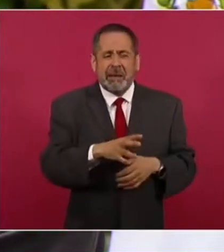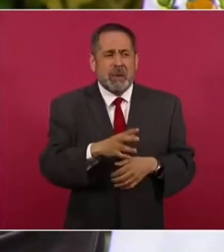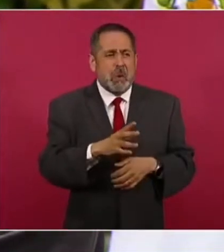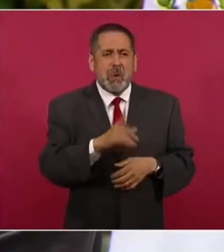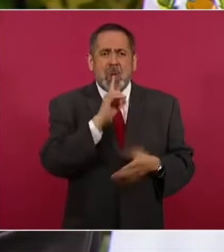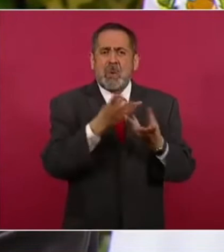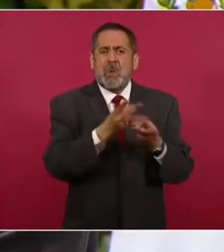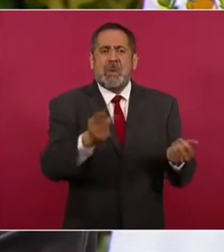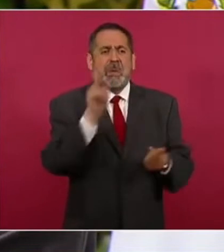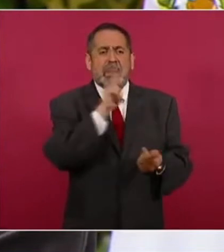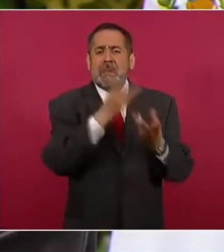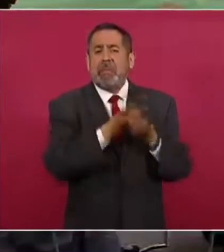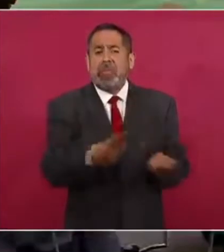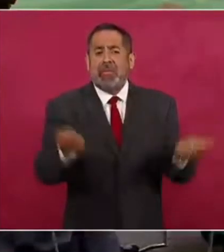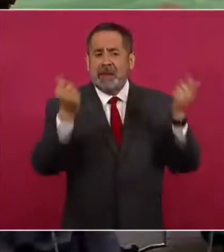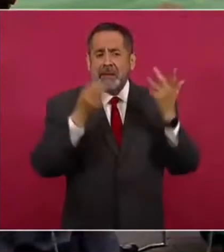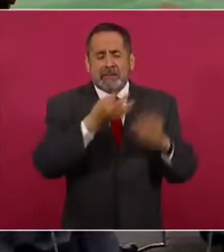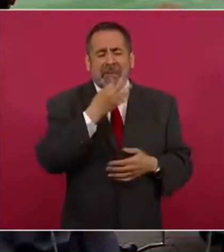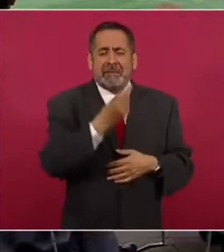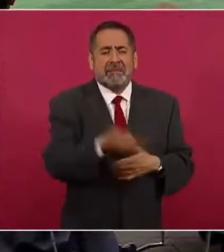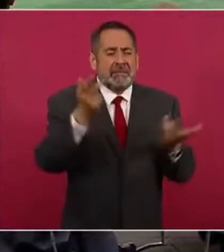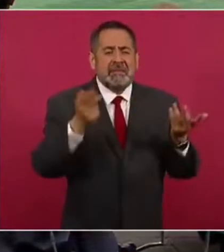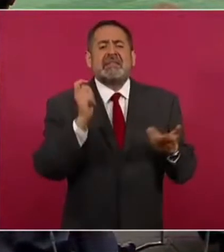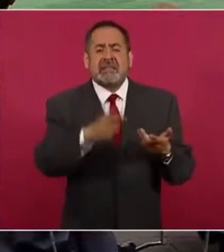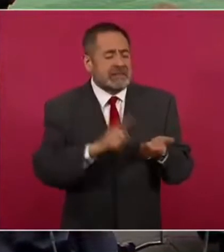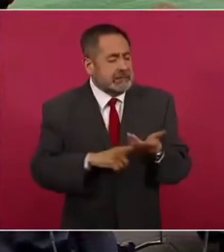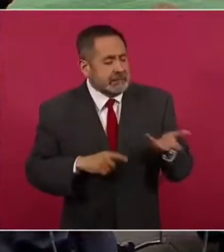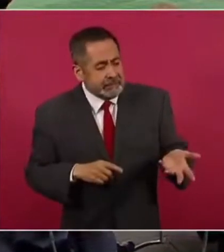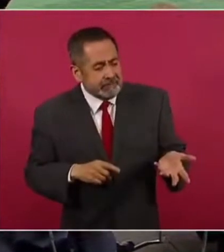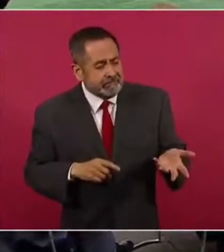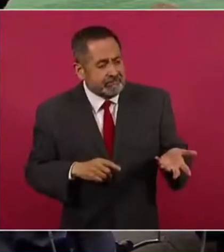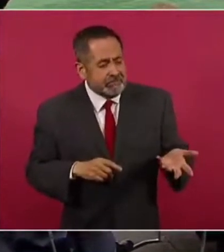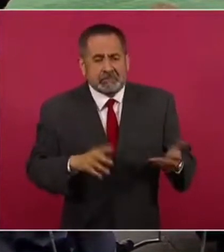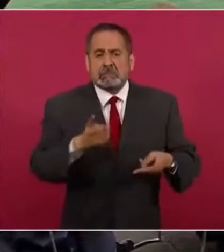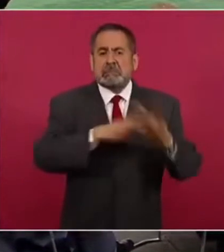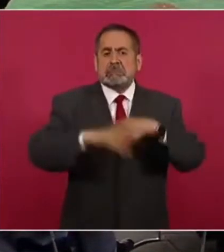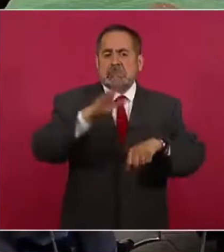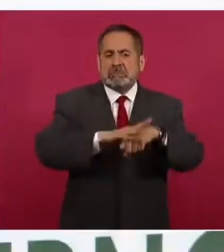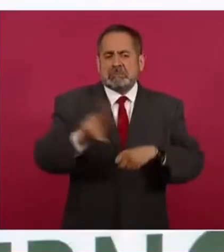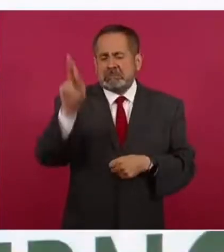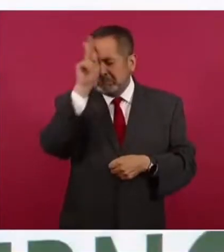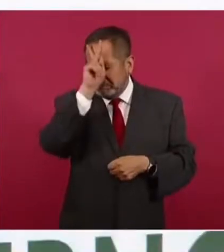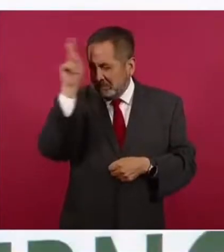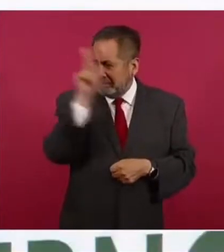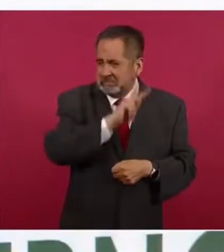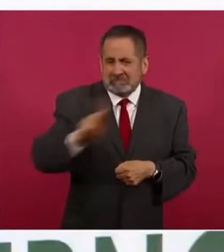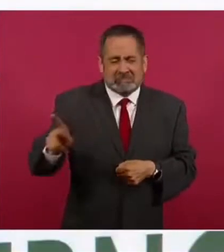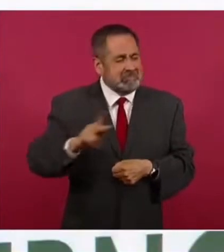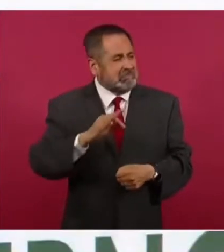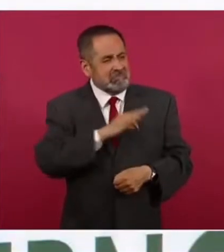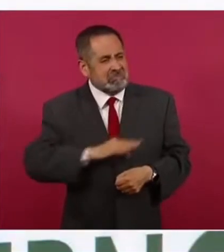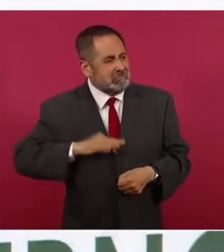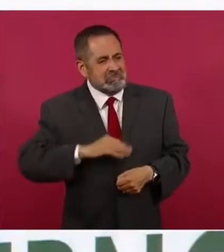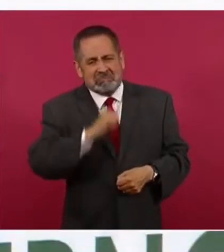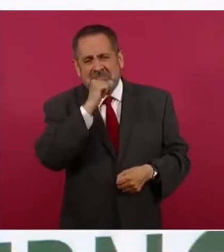fugaces casi siempre terminan en mayor tristeza e infelicidad,